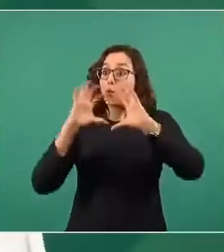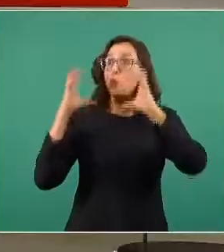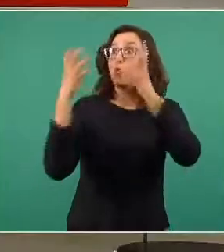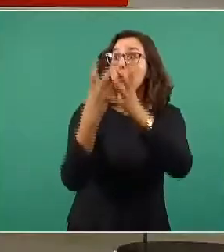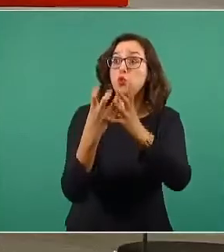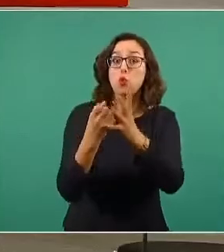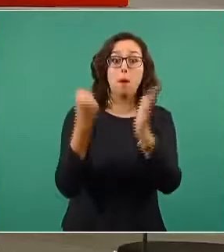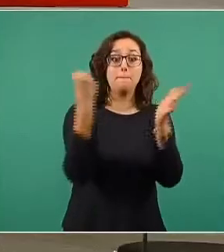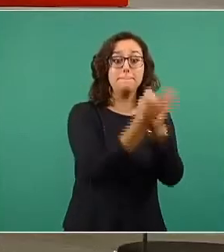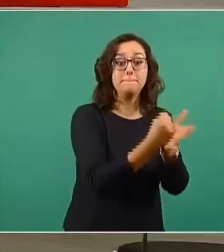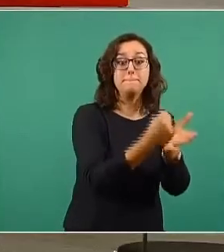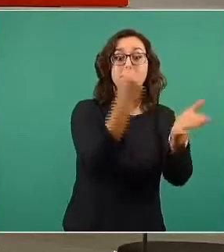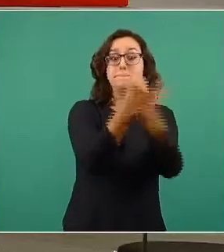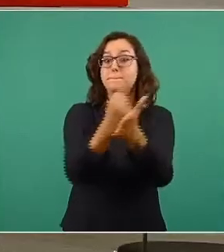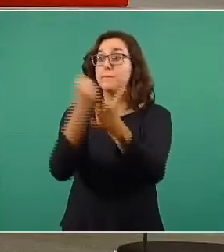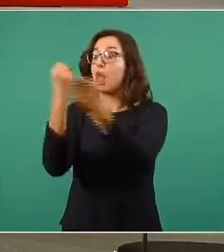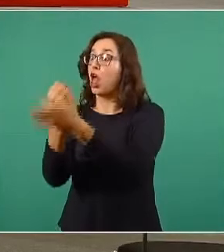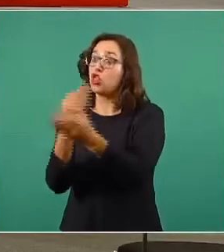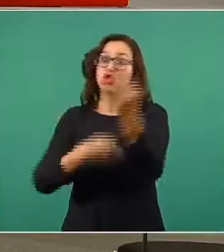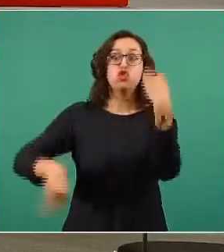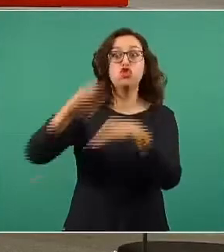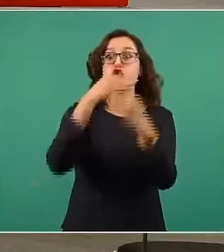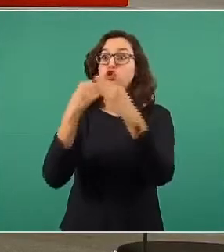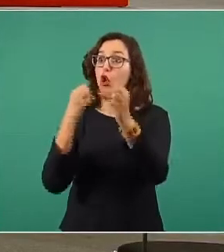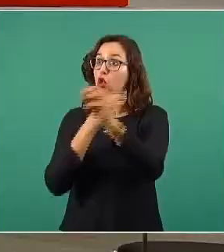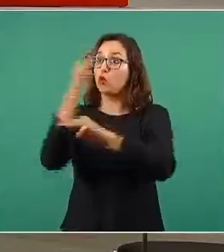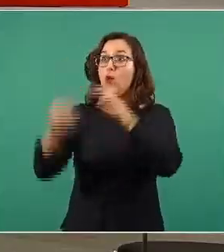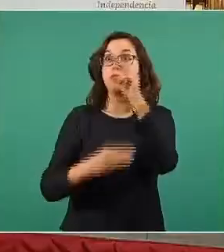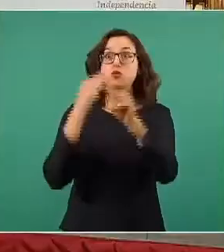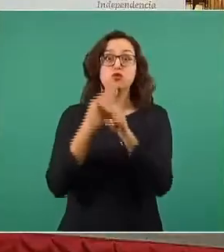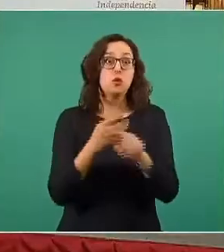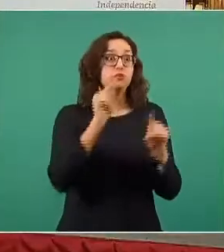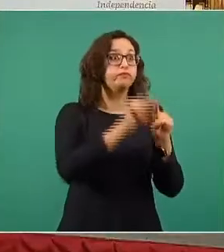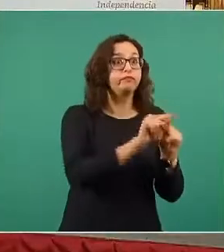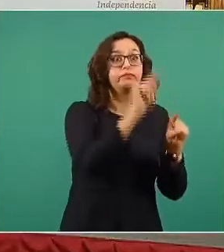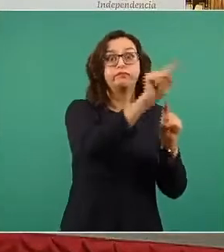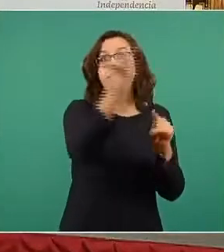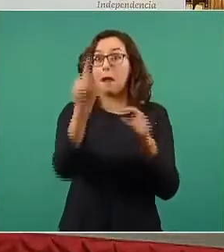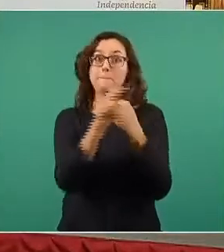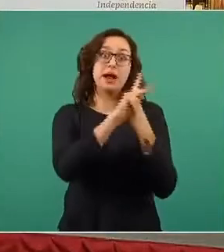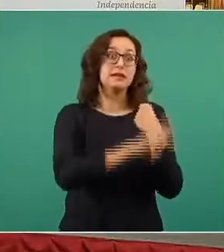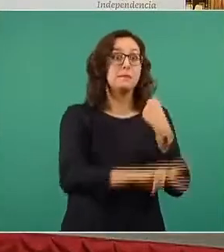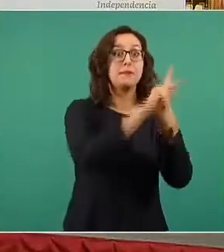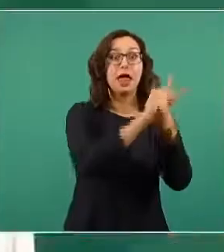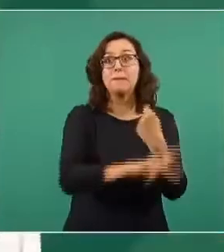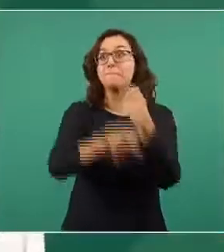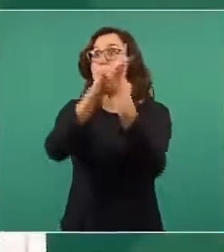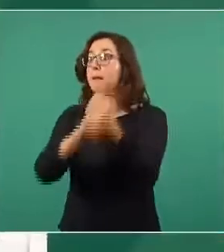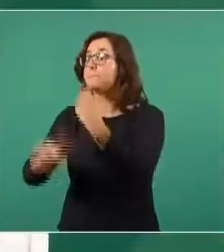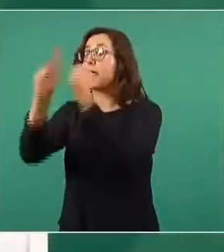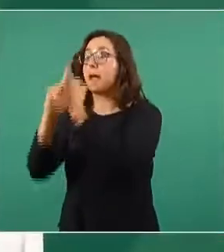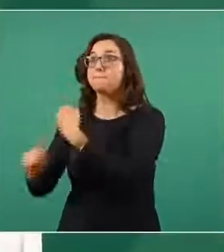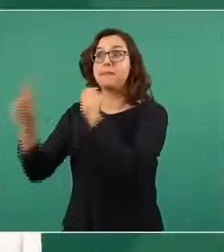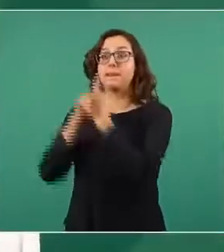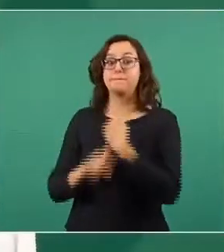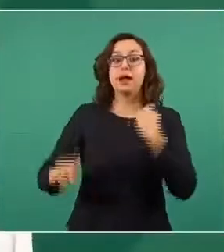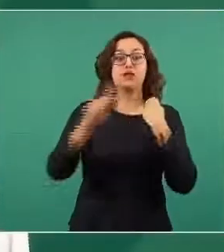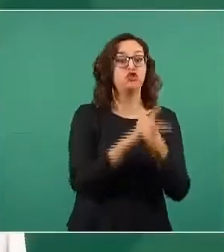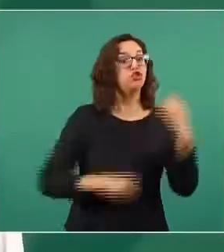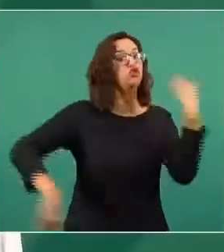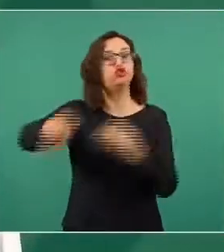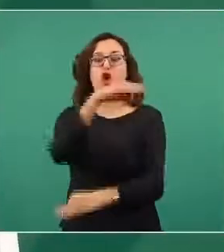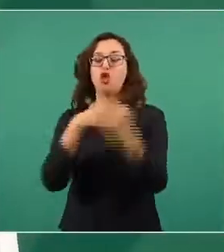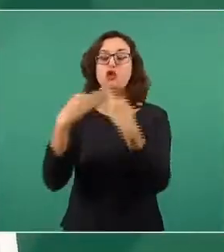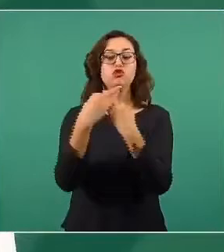a Estados Unidos, a Canadá, a Inglaterra, a Dinamarca, a Francia, desde luego a México, a Brasil, a Chile, a